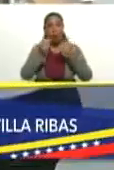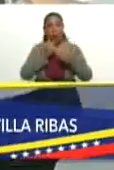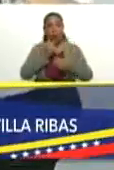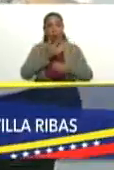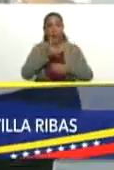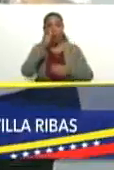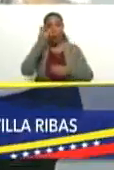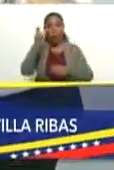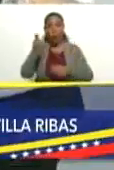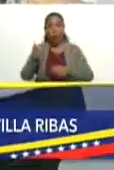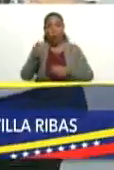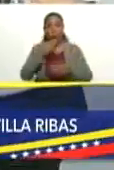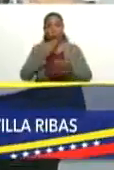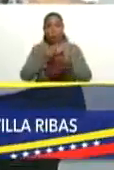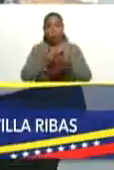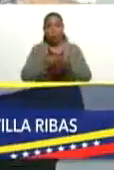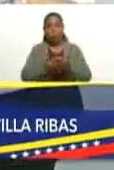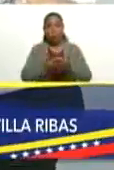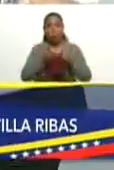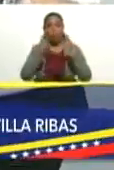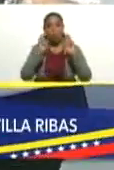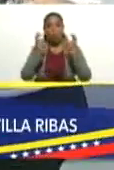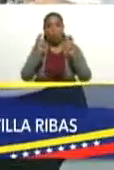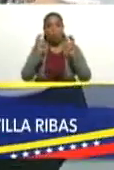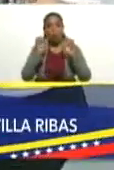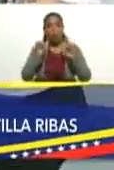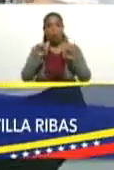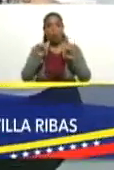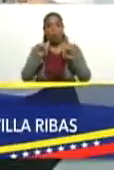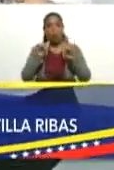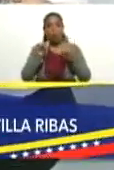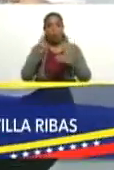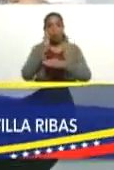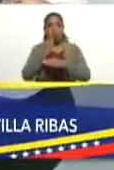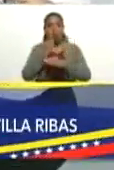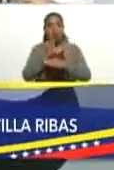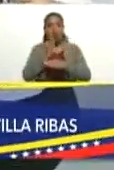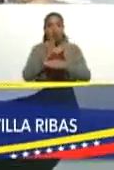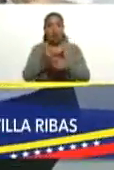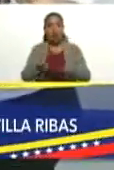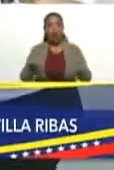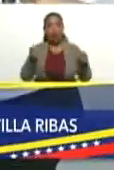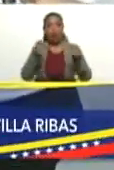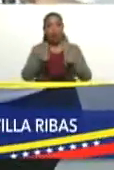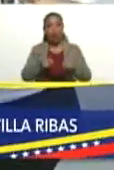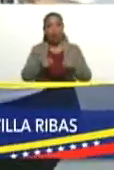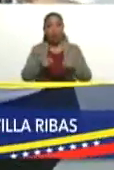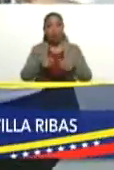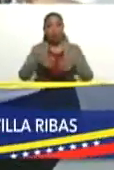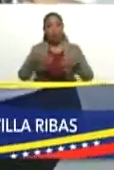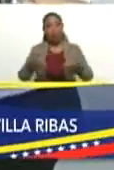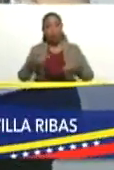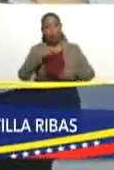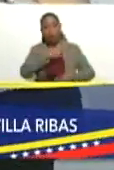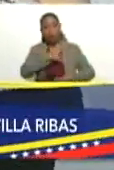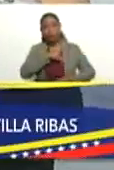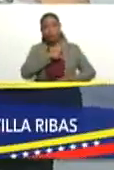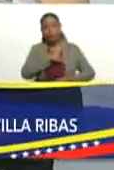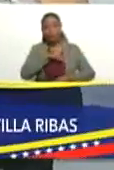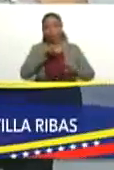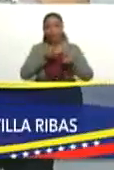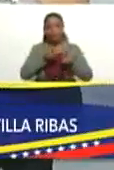ese que fue a pedir sanciones. Presidente, aquí en medio de sanciones, en medio de bloqueo, pues la misión